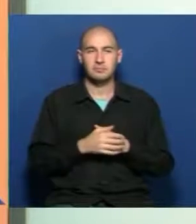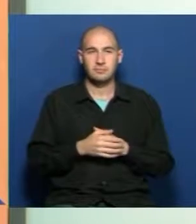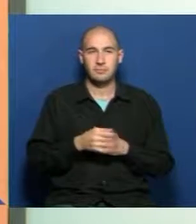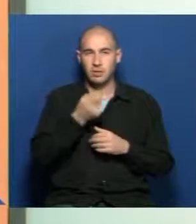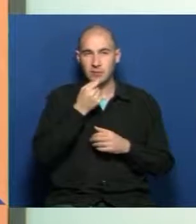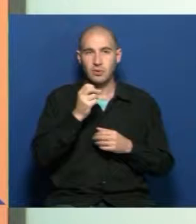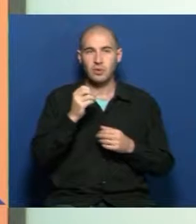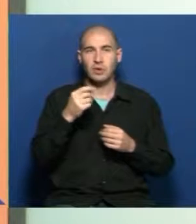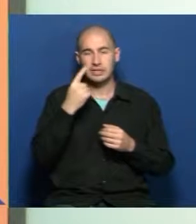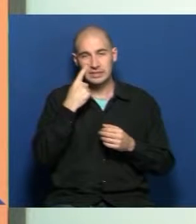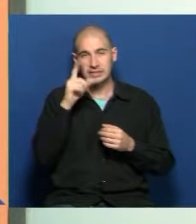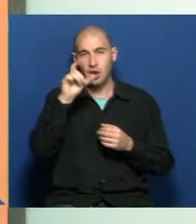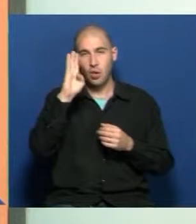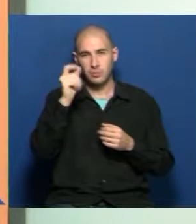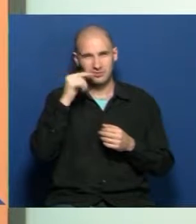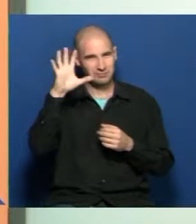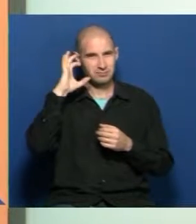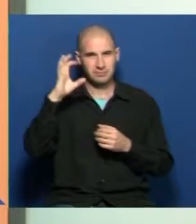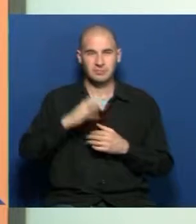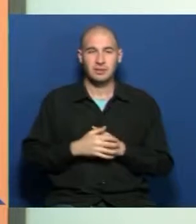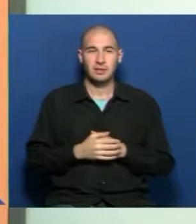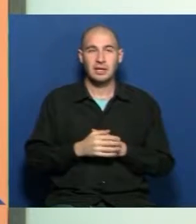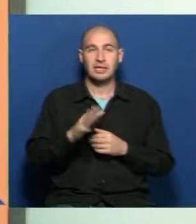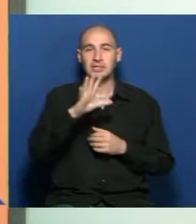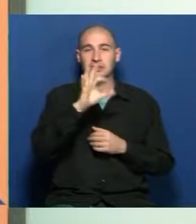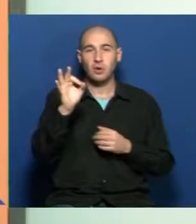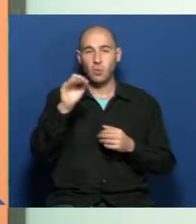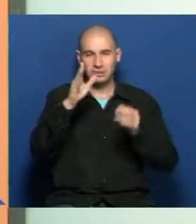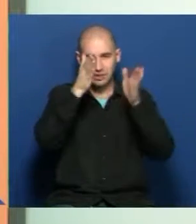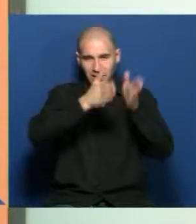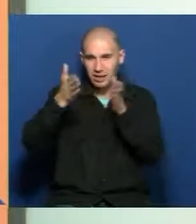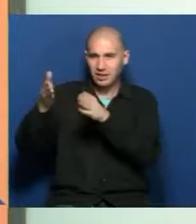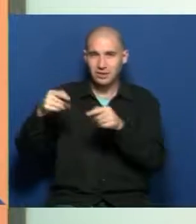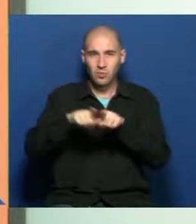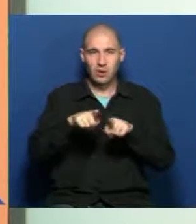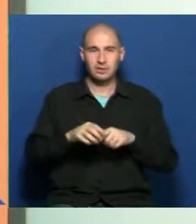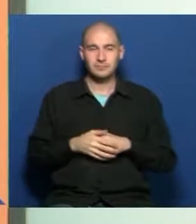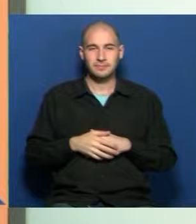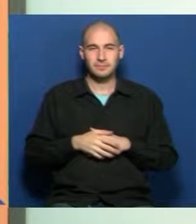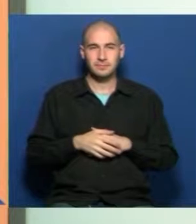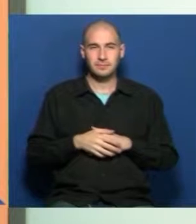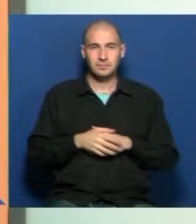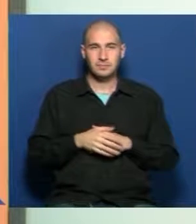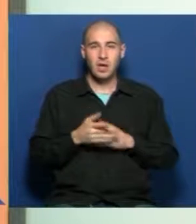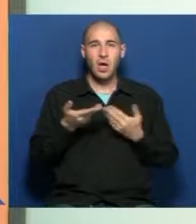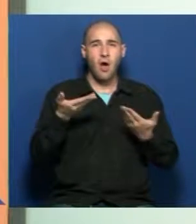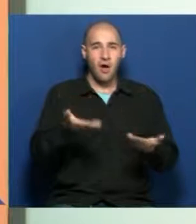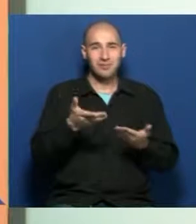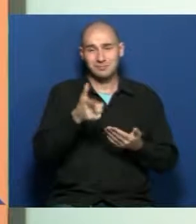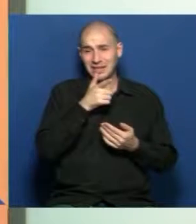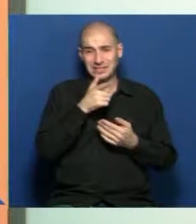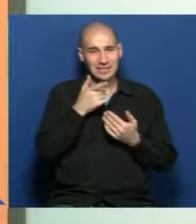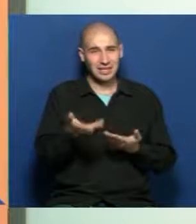la Intendencia de Lobos, todos lo recuerdan, Sí. Más de 50 colectoras, que no, con ofertas muy